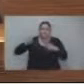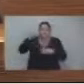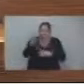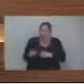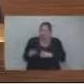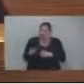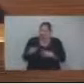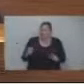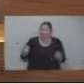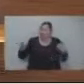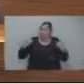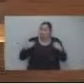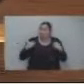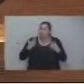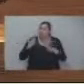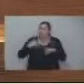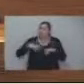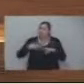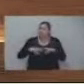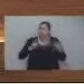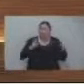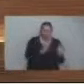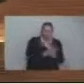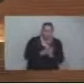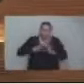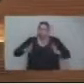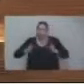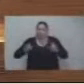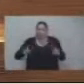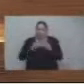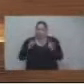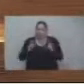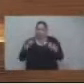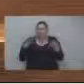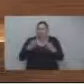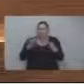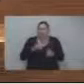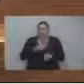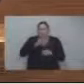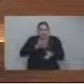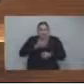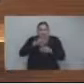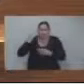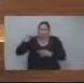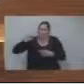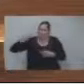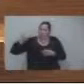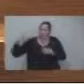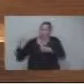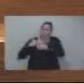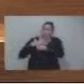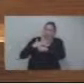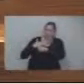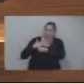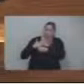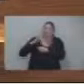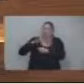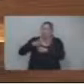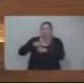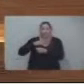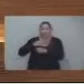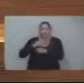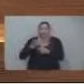posición política mayoritaria o minoritaria pudiera expresarla en la Cámara por la intervención de otro poder. Por eso tenía que